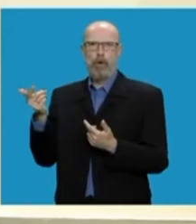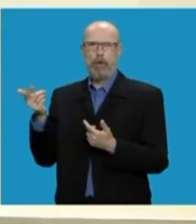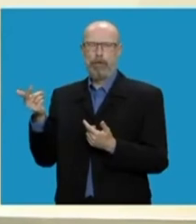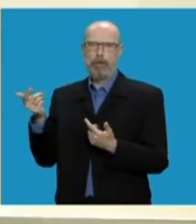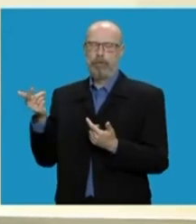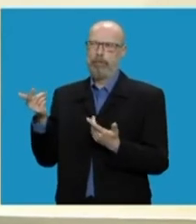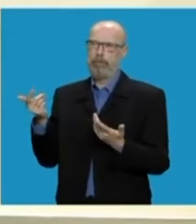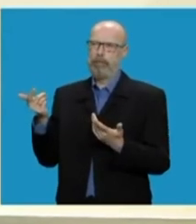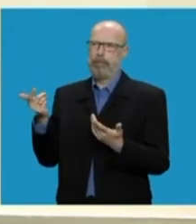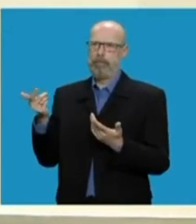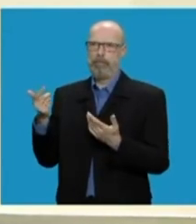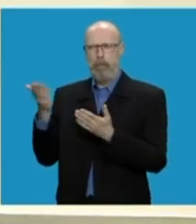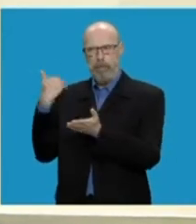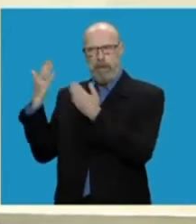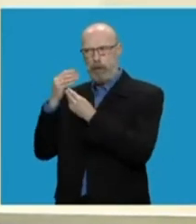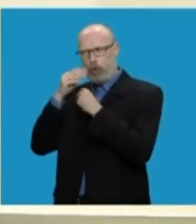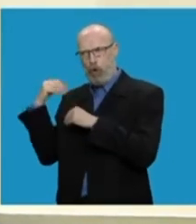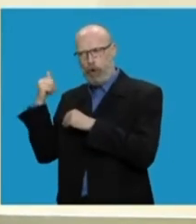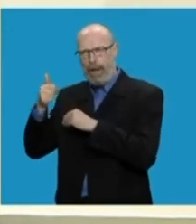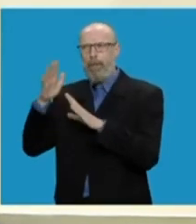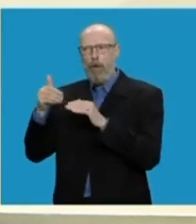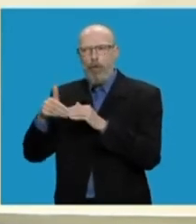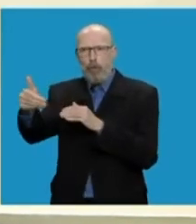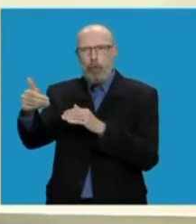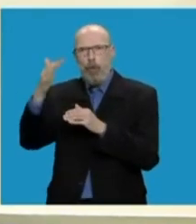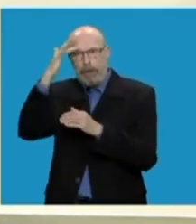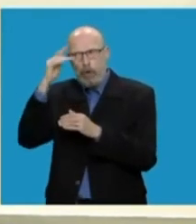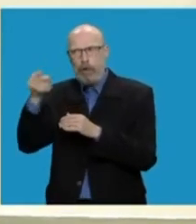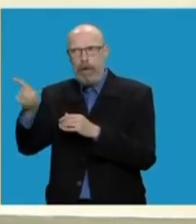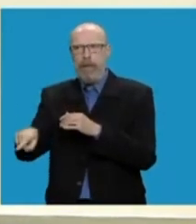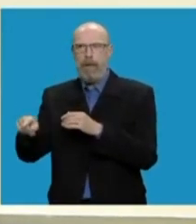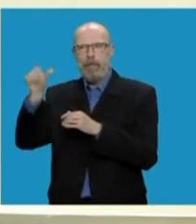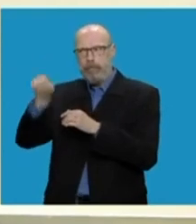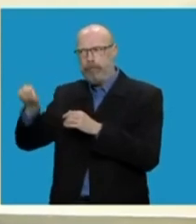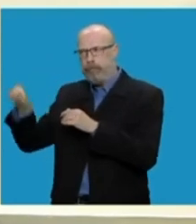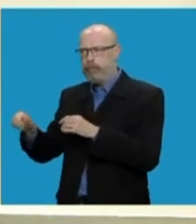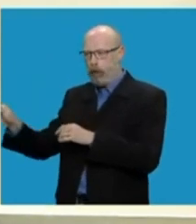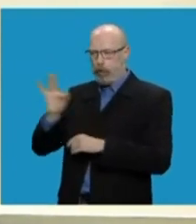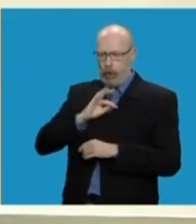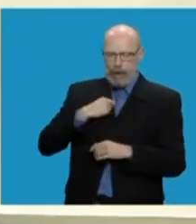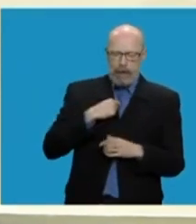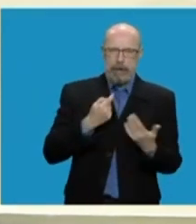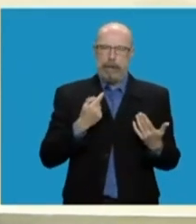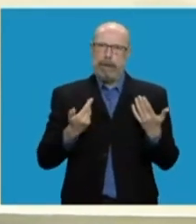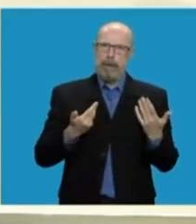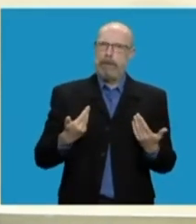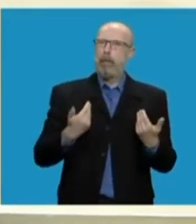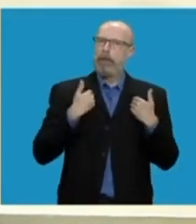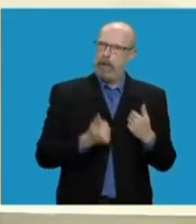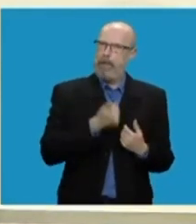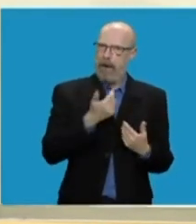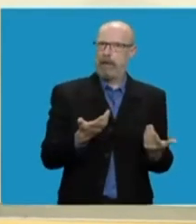de pasado, pero a la vez de esperanza y de futuro, lo es muchísimo más. Y es